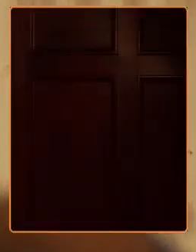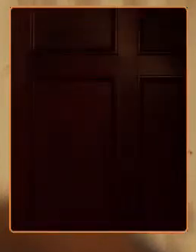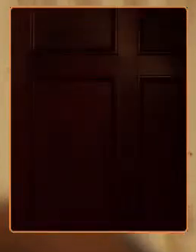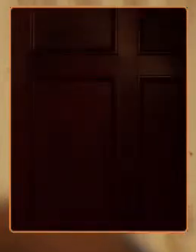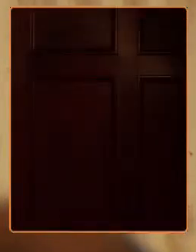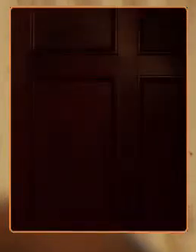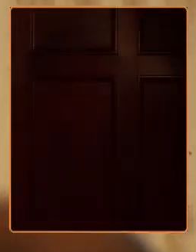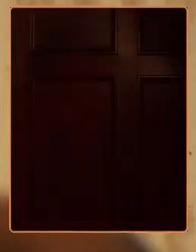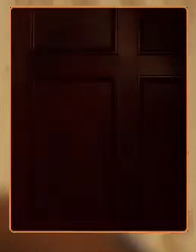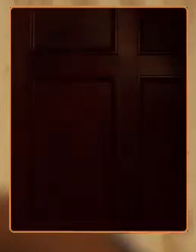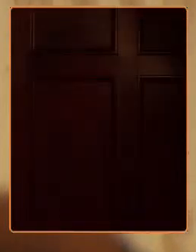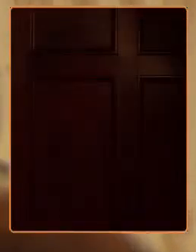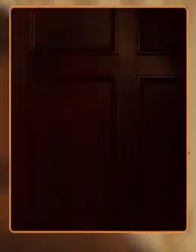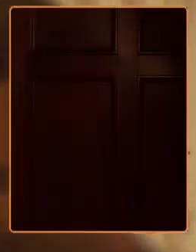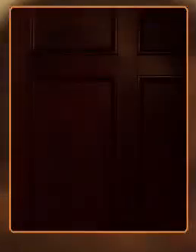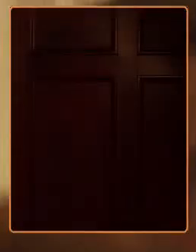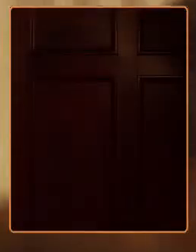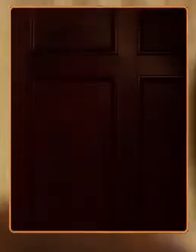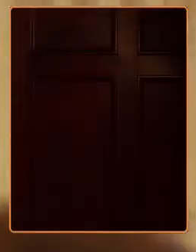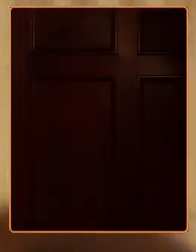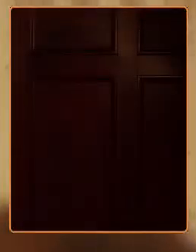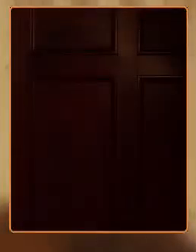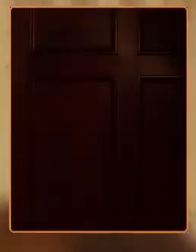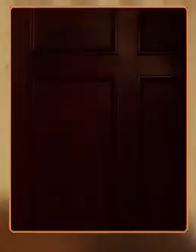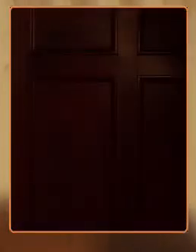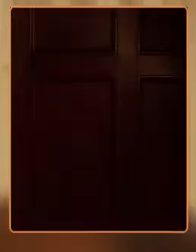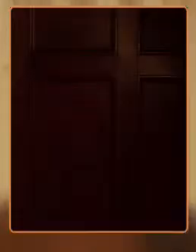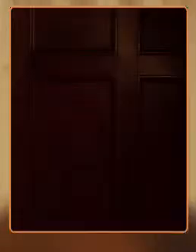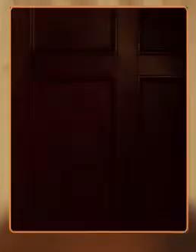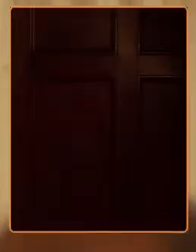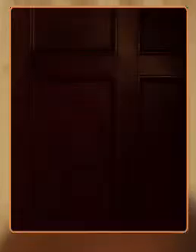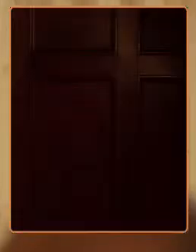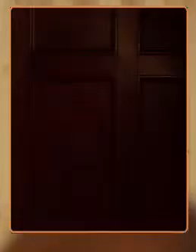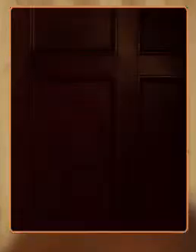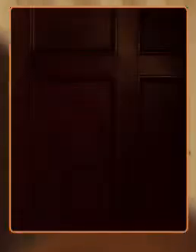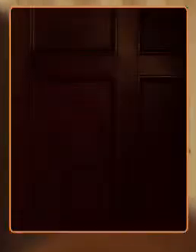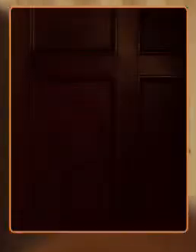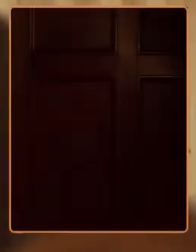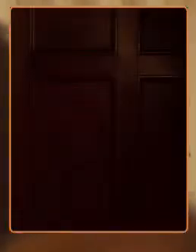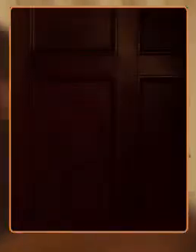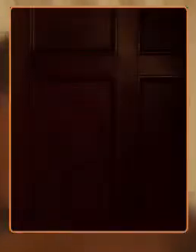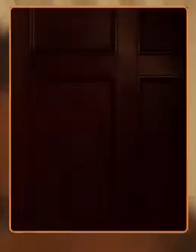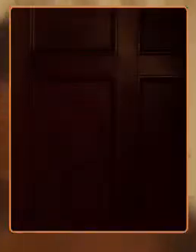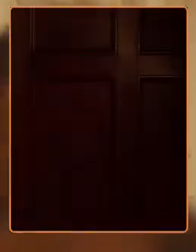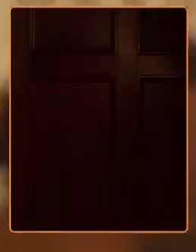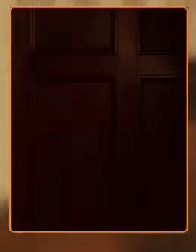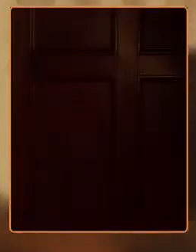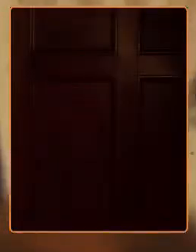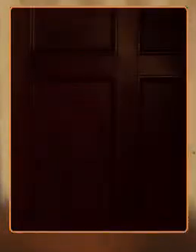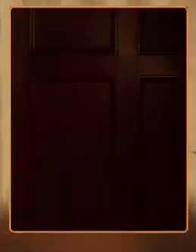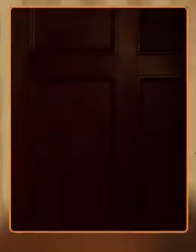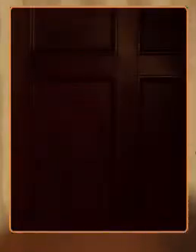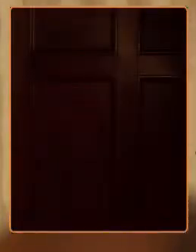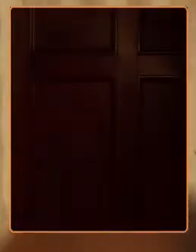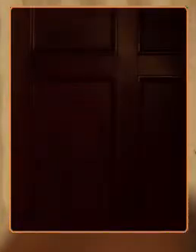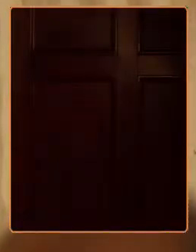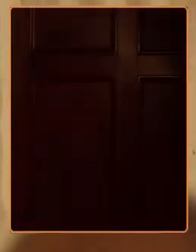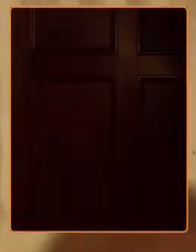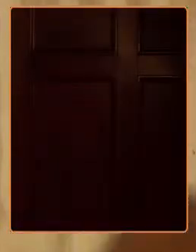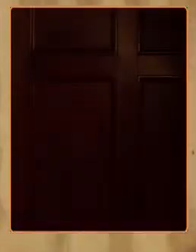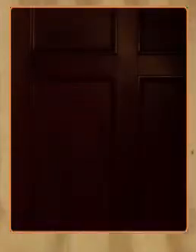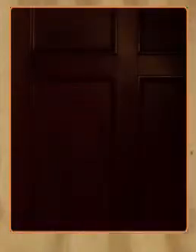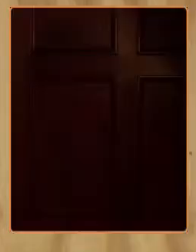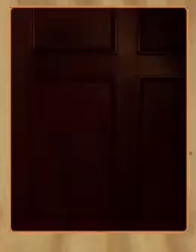de familia. Es en el jardincito que está atravesando la sala. Ya aprovechan a dar una linda mirada a la Rambla de Montevideo en este